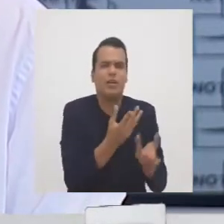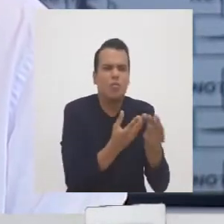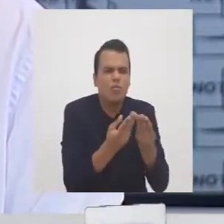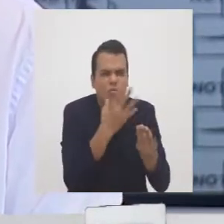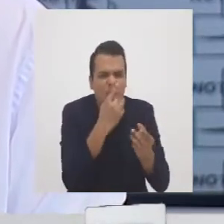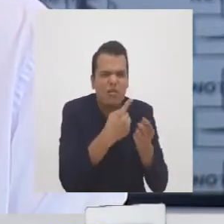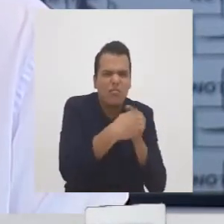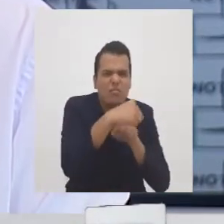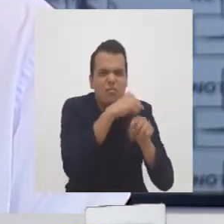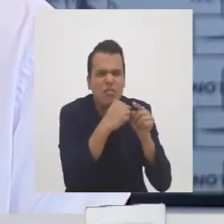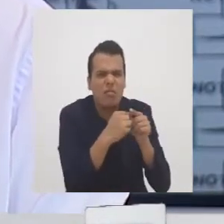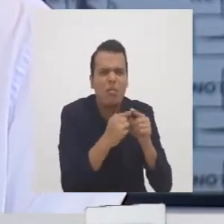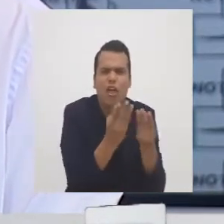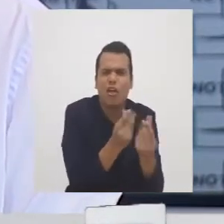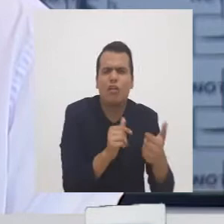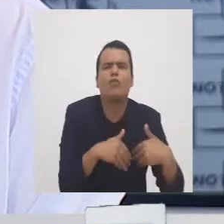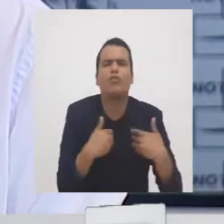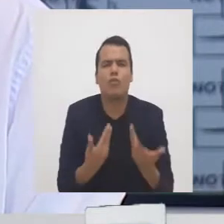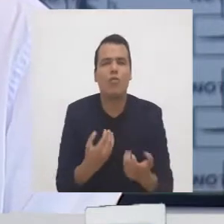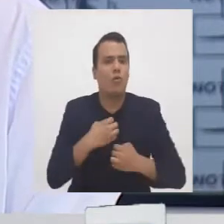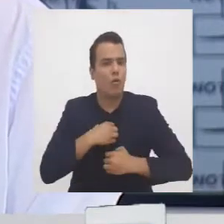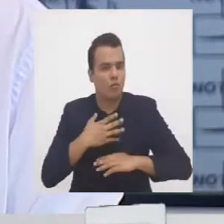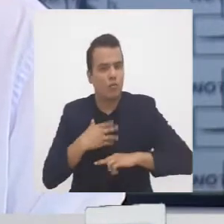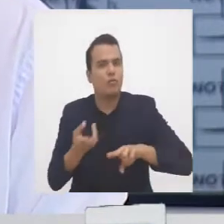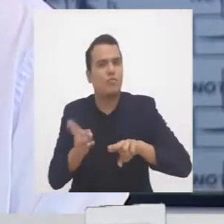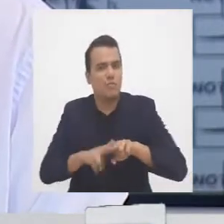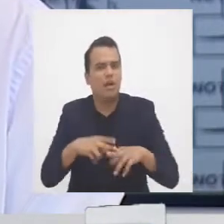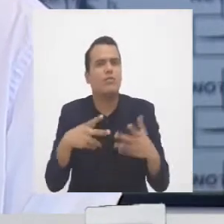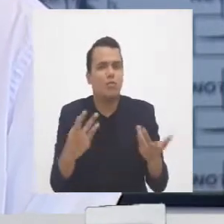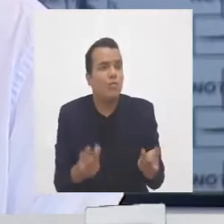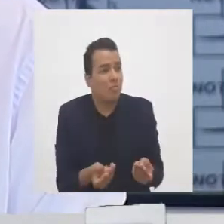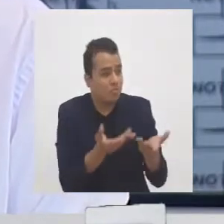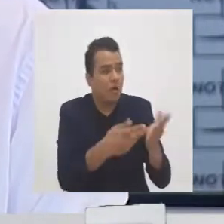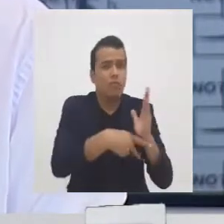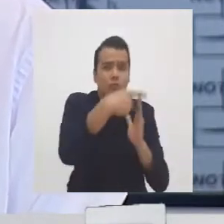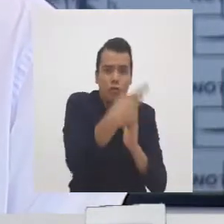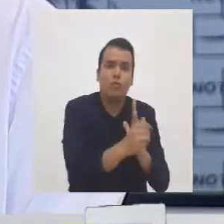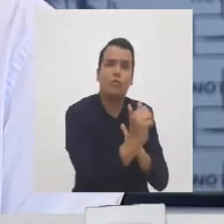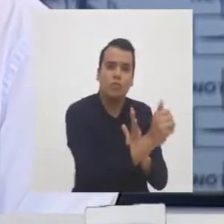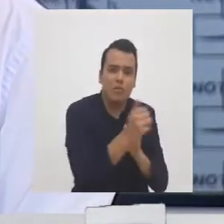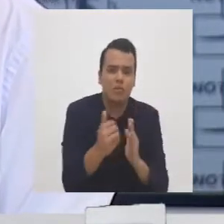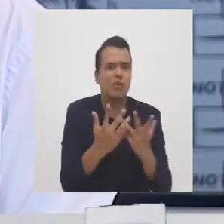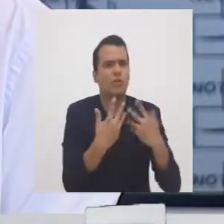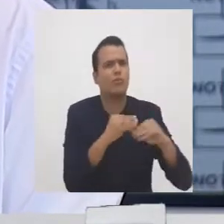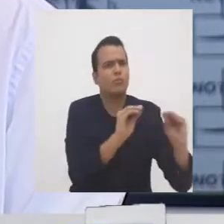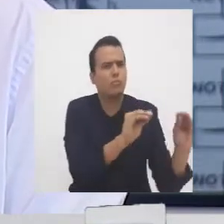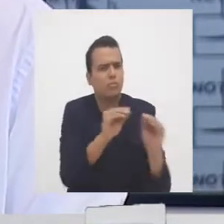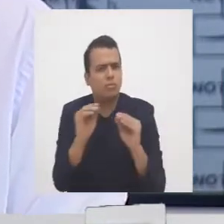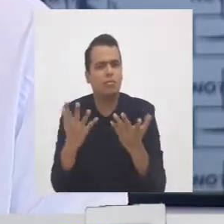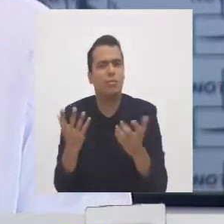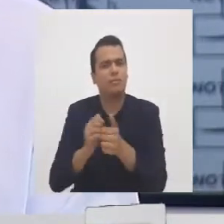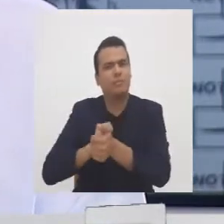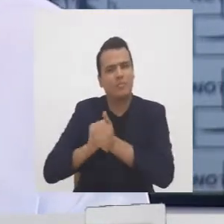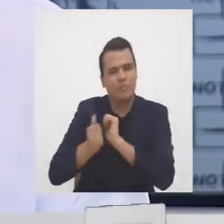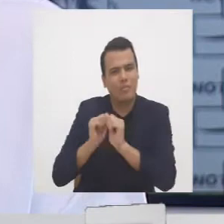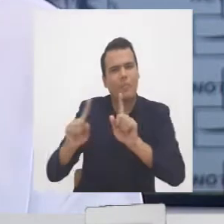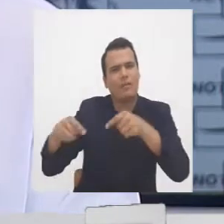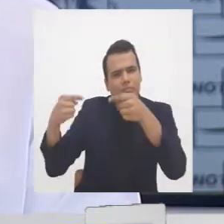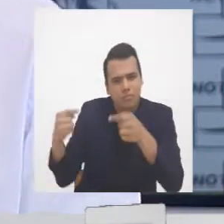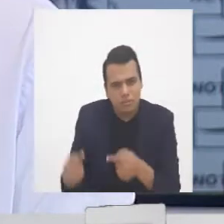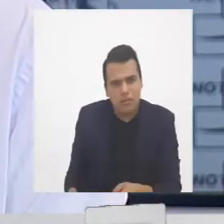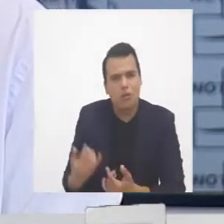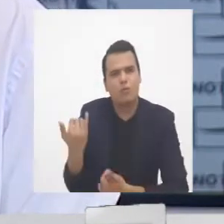las pandillas juveniles. Vamos a brindarles proyectos productivos, capacitación, deporte, los juegos